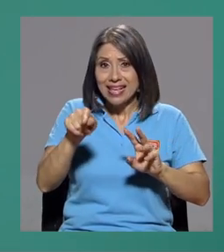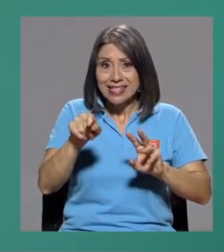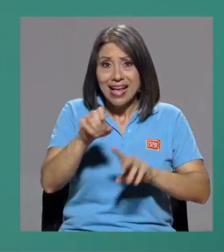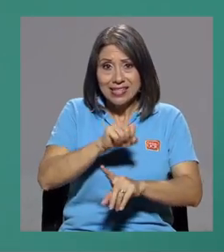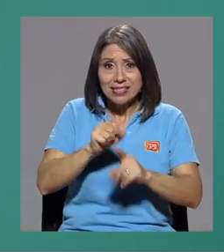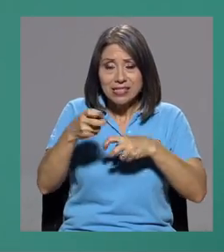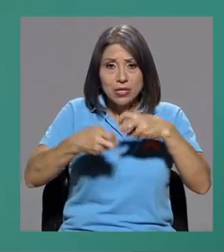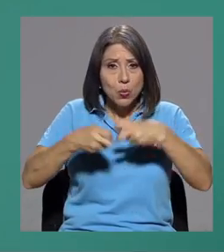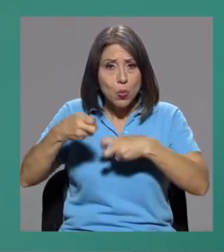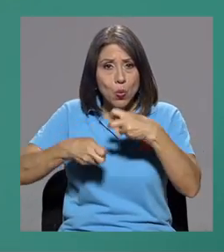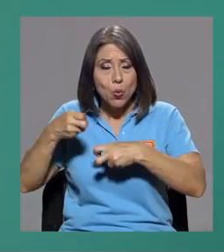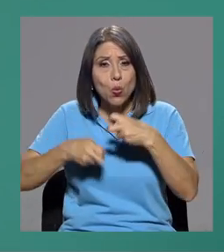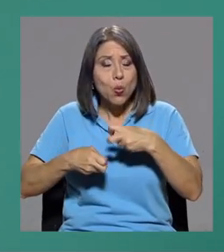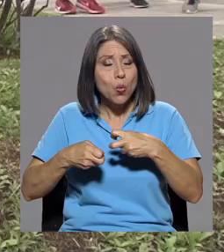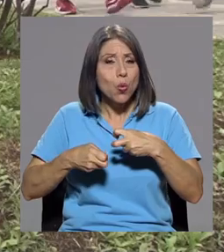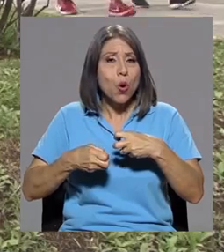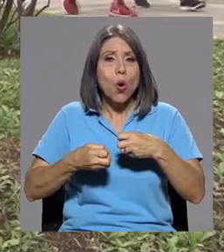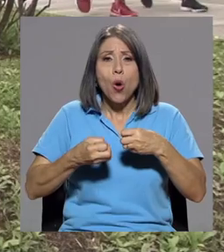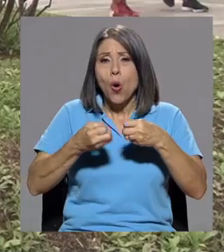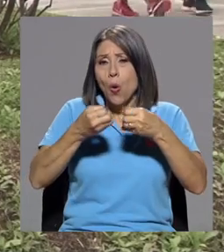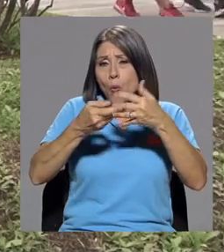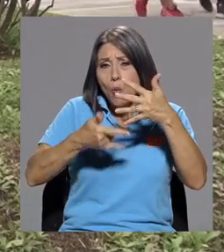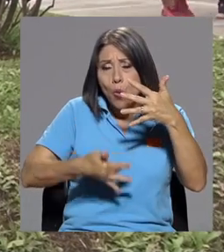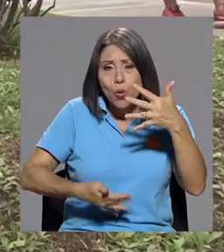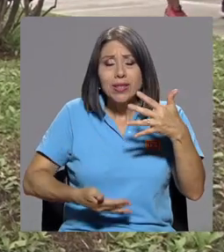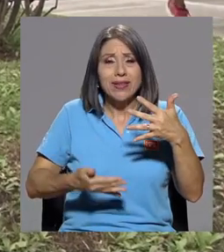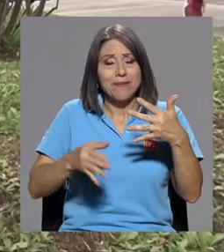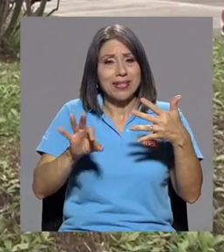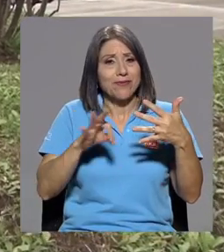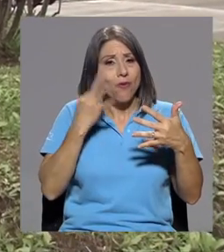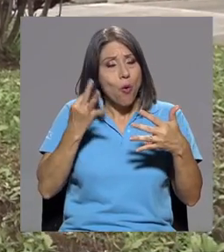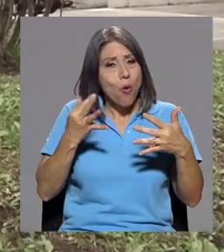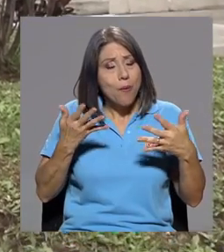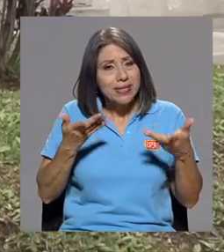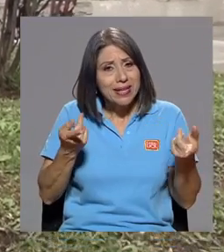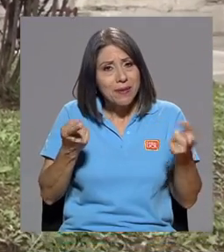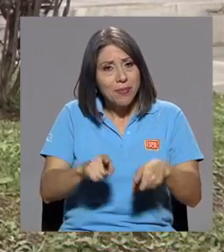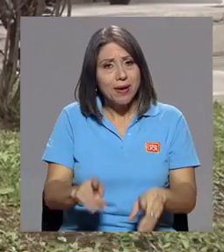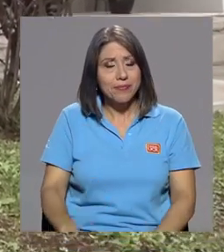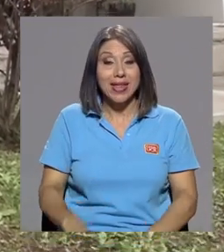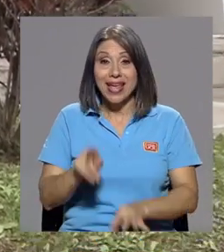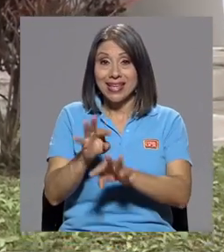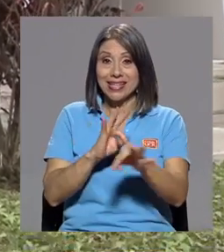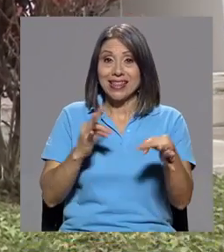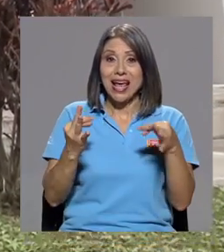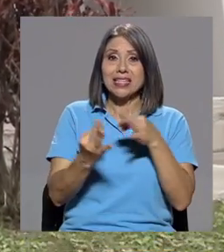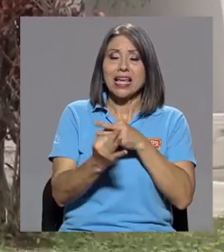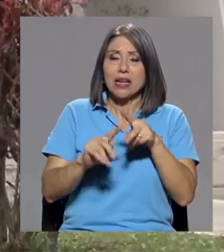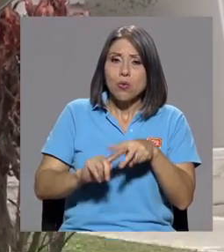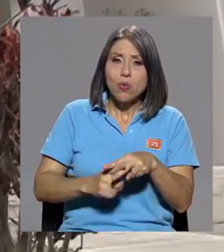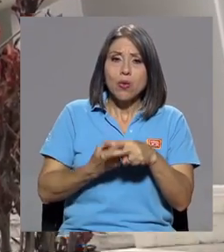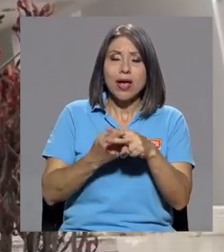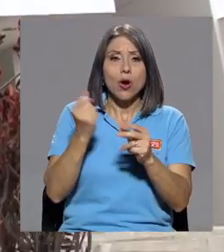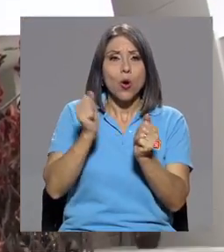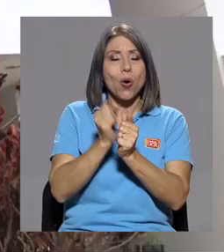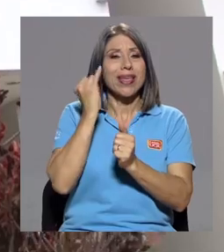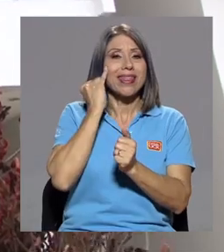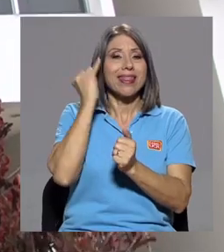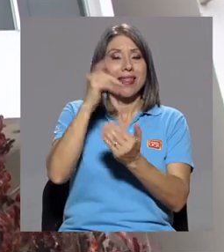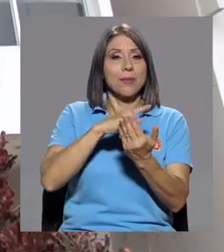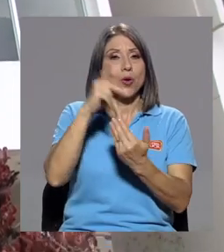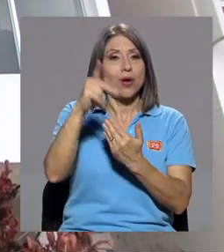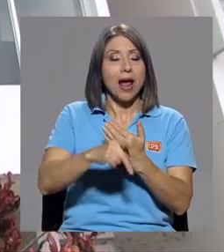problemática que tiene múltiples factores. El taller nació por iniciativa del Programa de